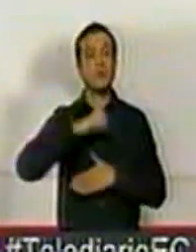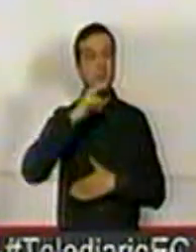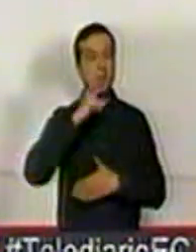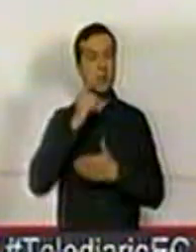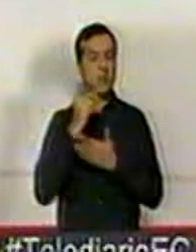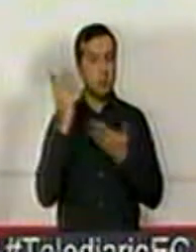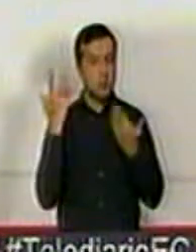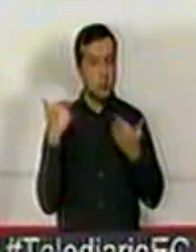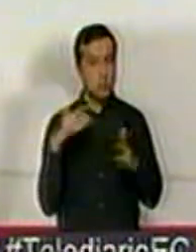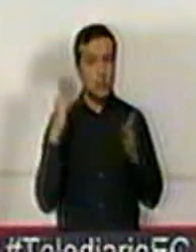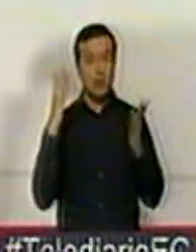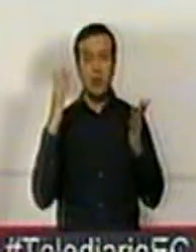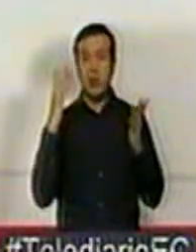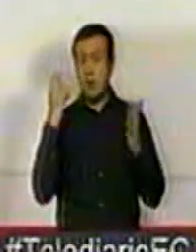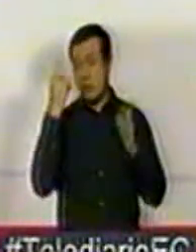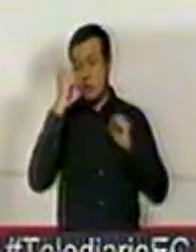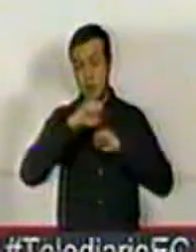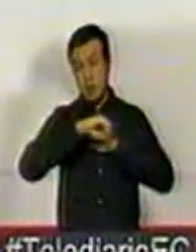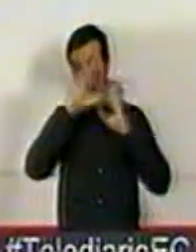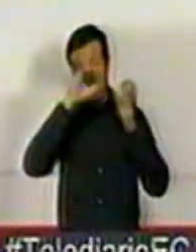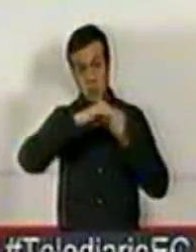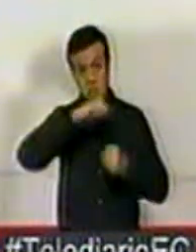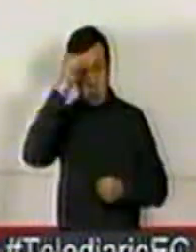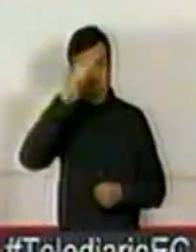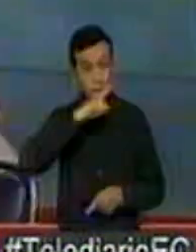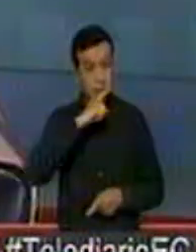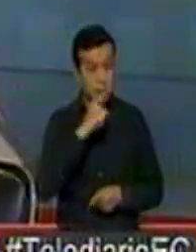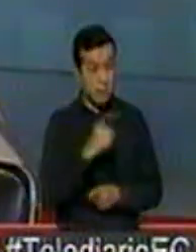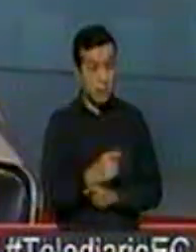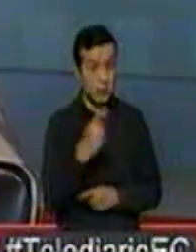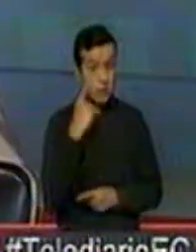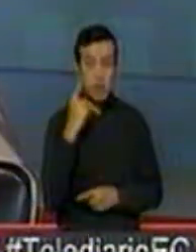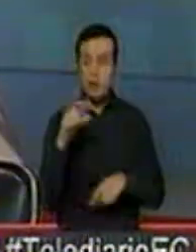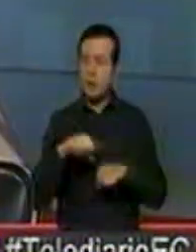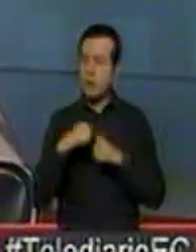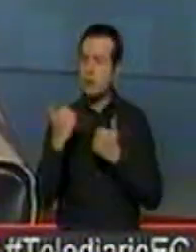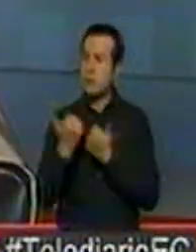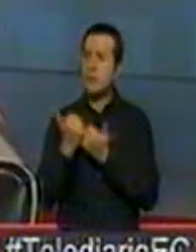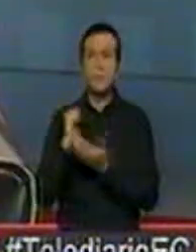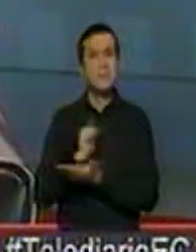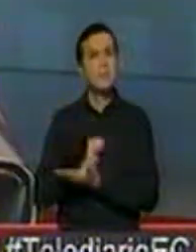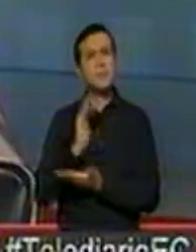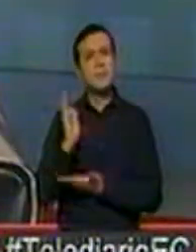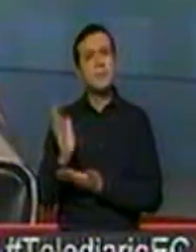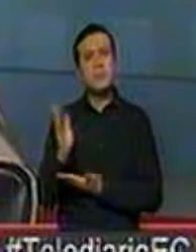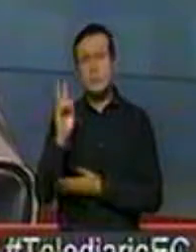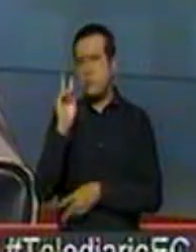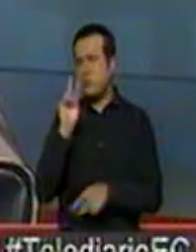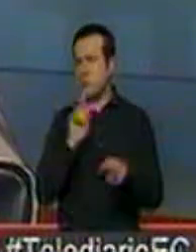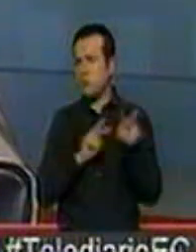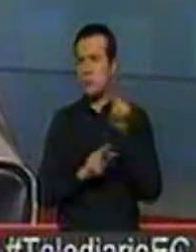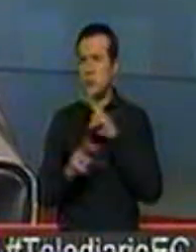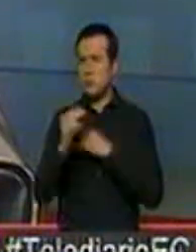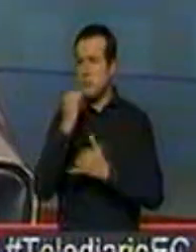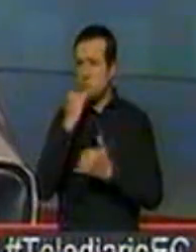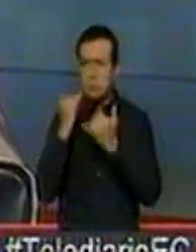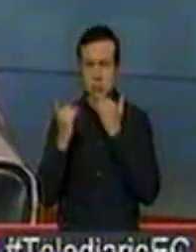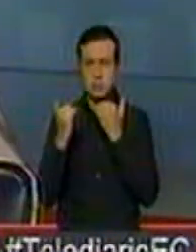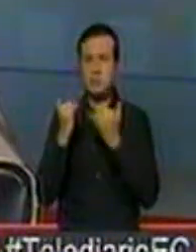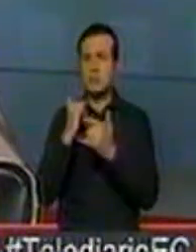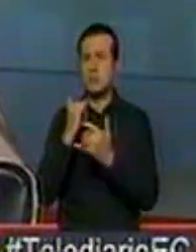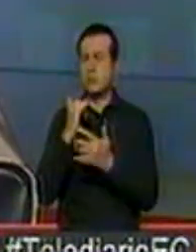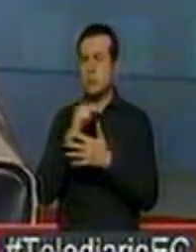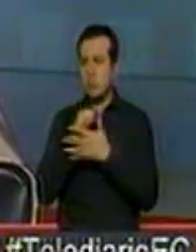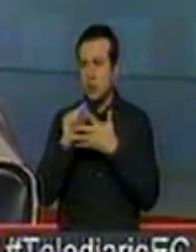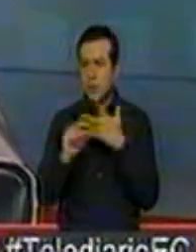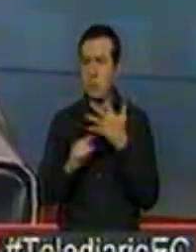salga la luz, a la luz la verdad. ¿Y qué más se puede hacer desde la Asamblea en el caso de que se determinen las fallas críticas, los